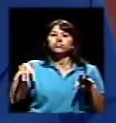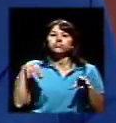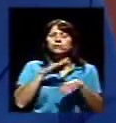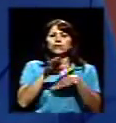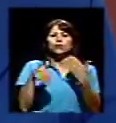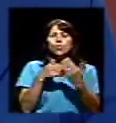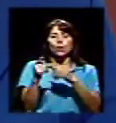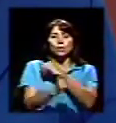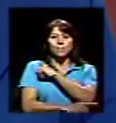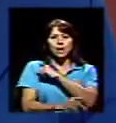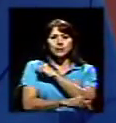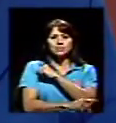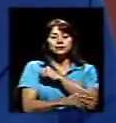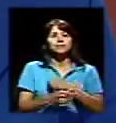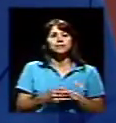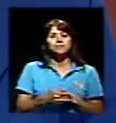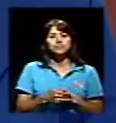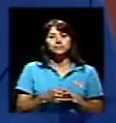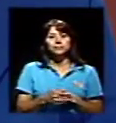Tenemos